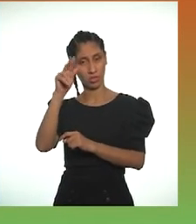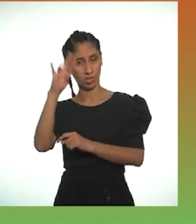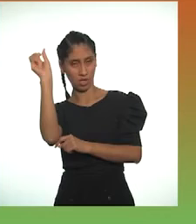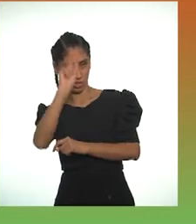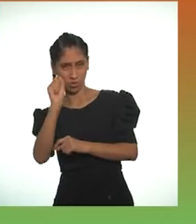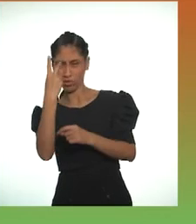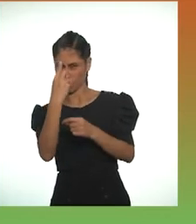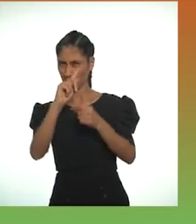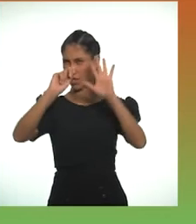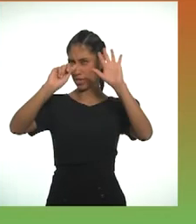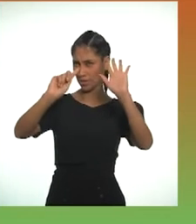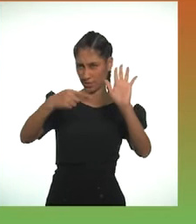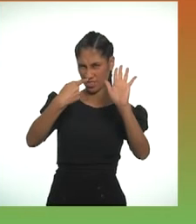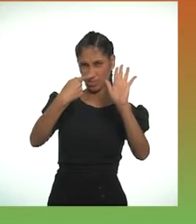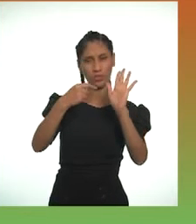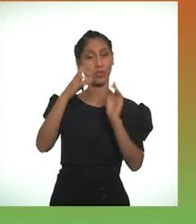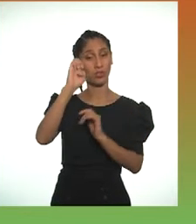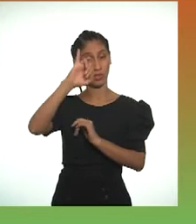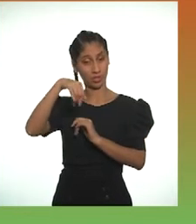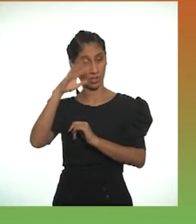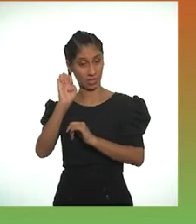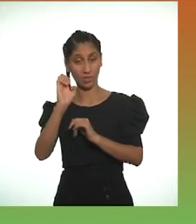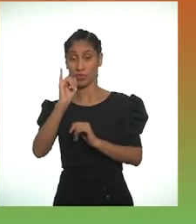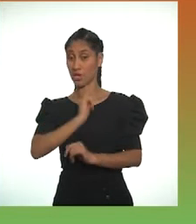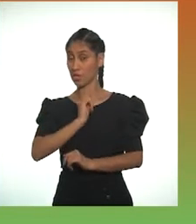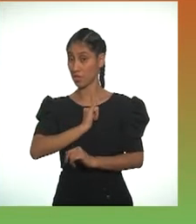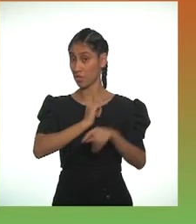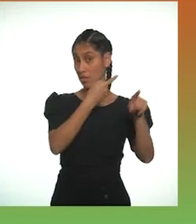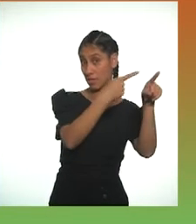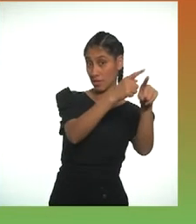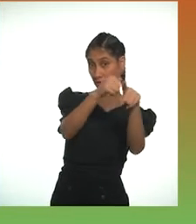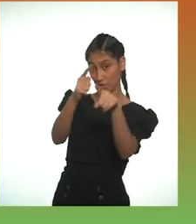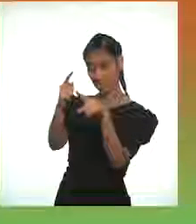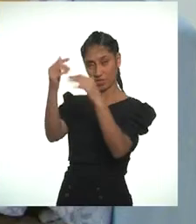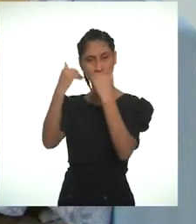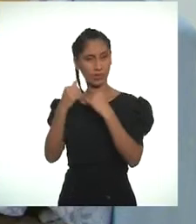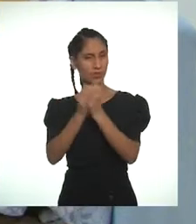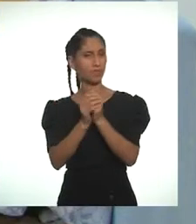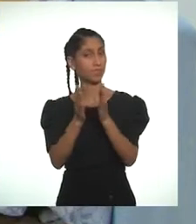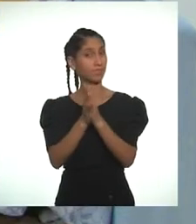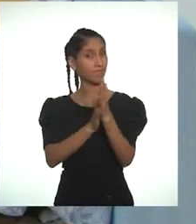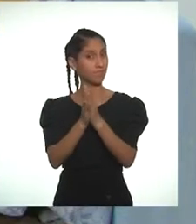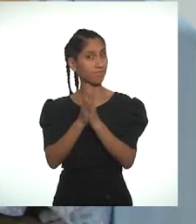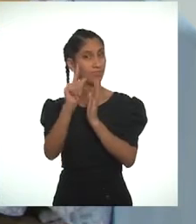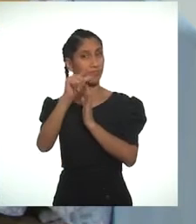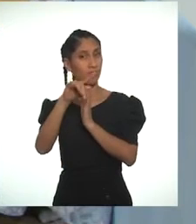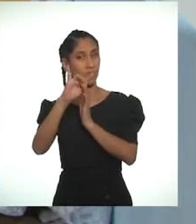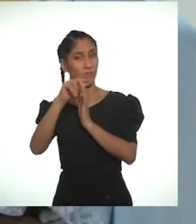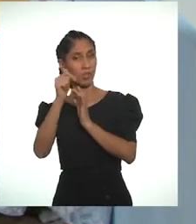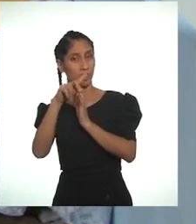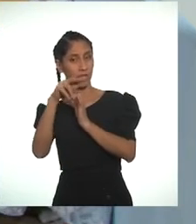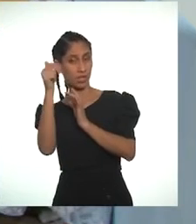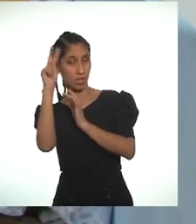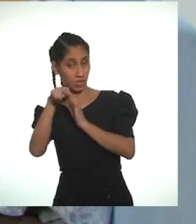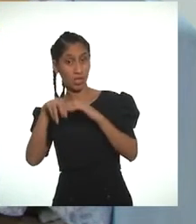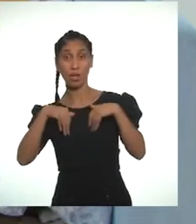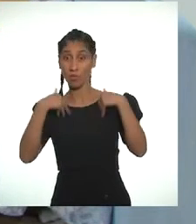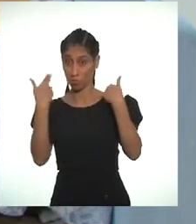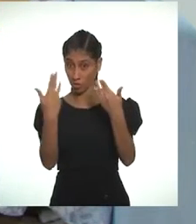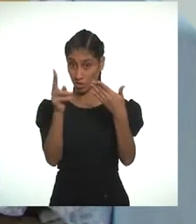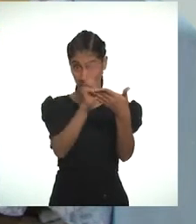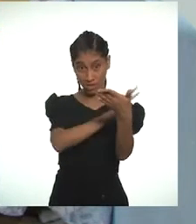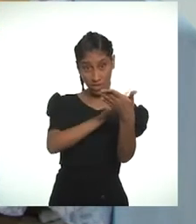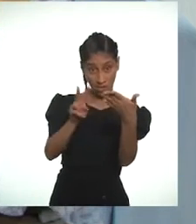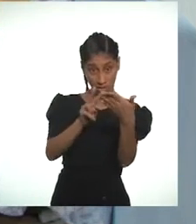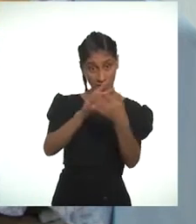el 6º eje, de identidad y diversidad. Googleana, ¿nos puedes leer la definición del eje